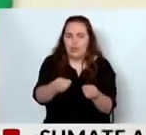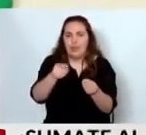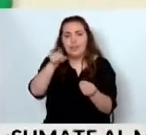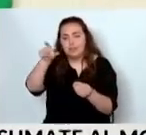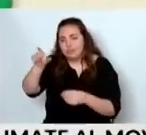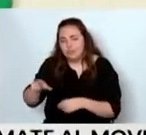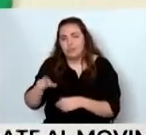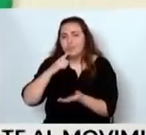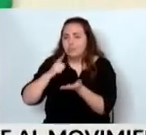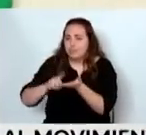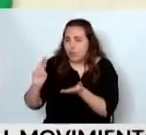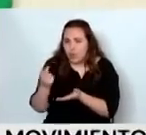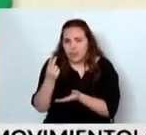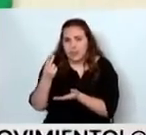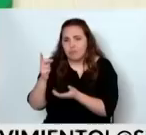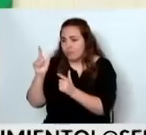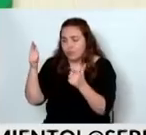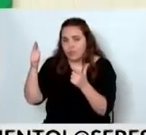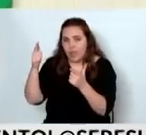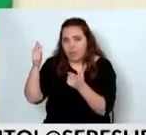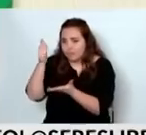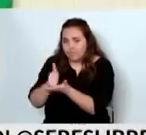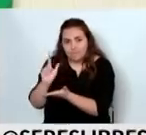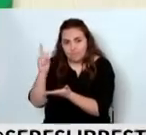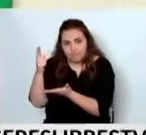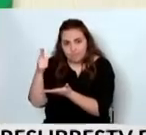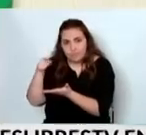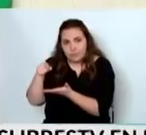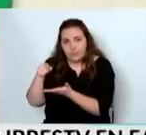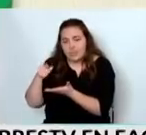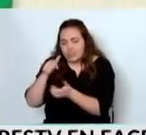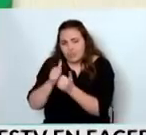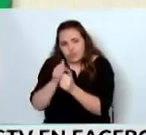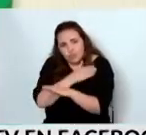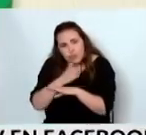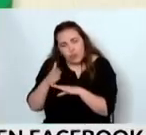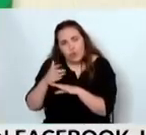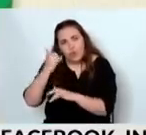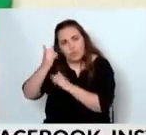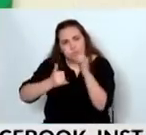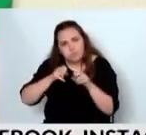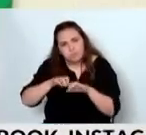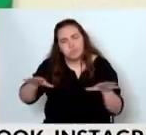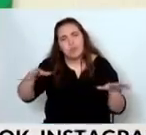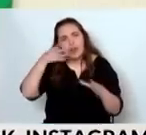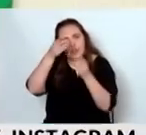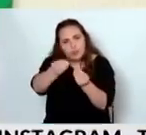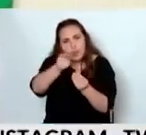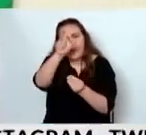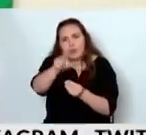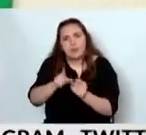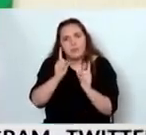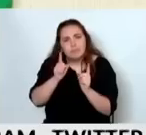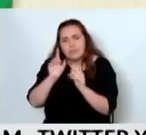no presencia física pueda servirle a alguien para no cometer ese error, para no